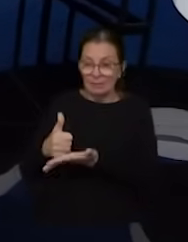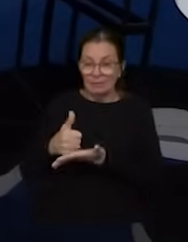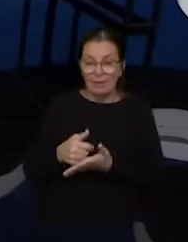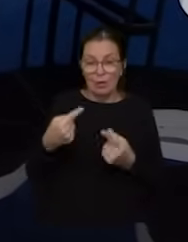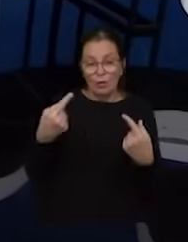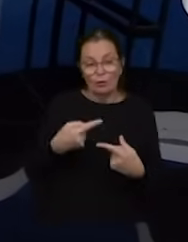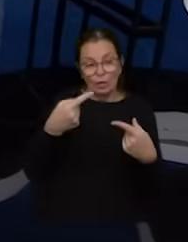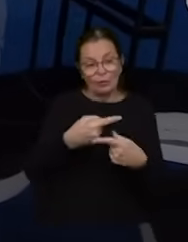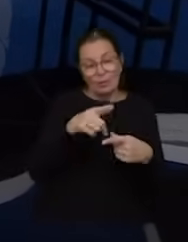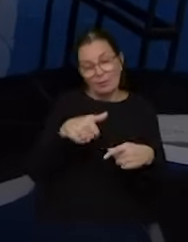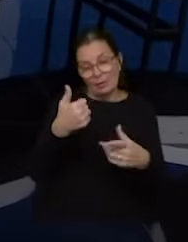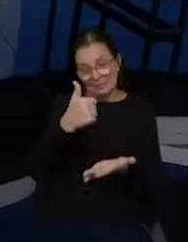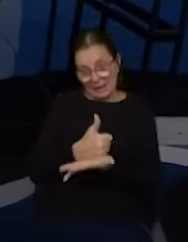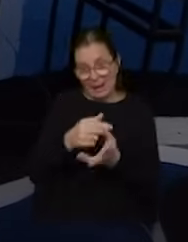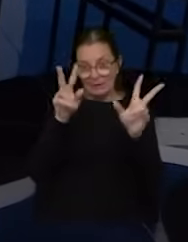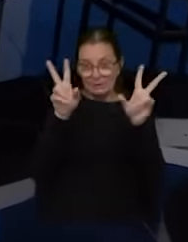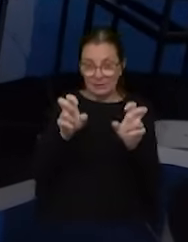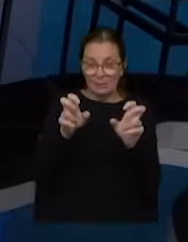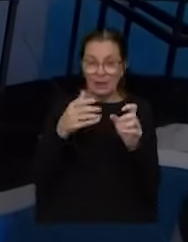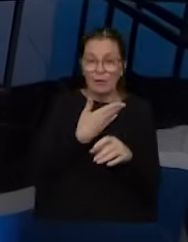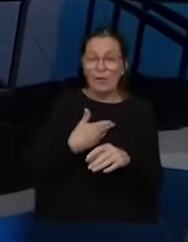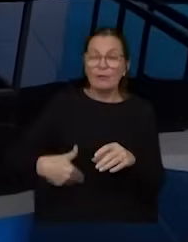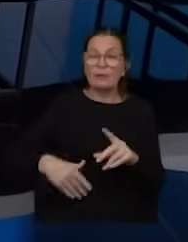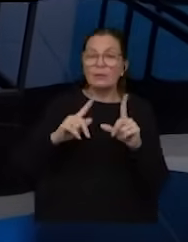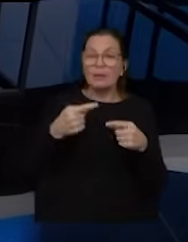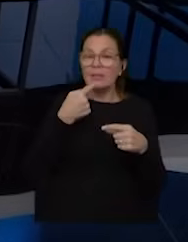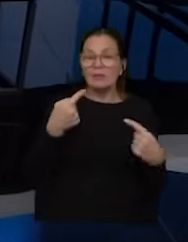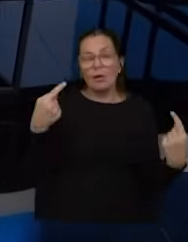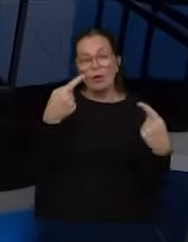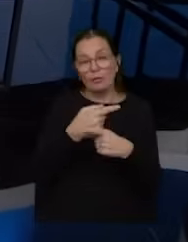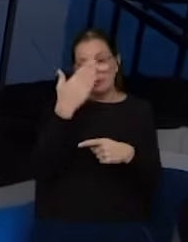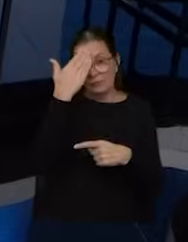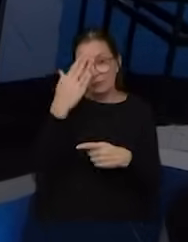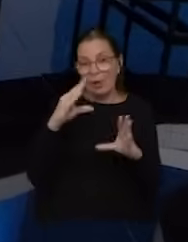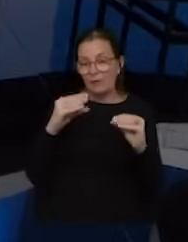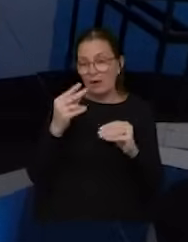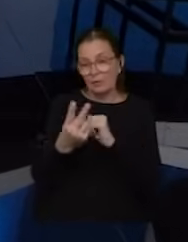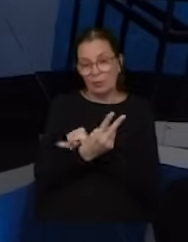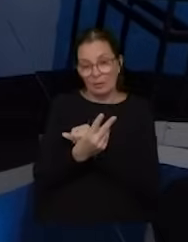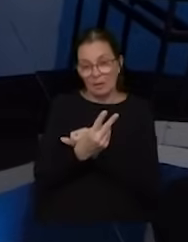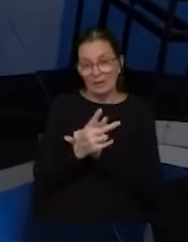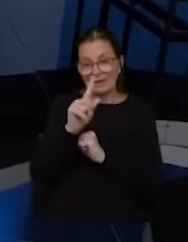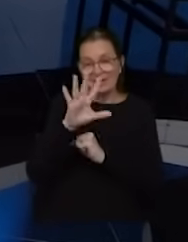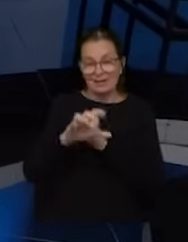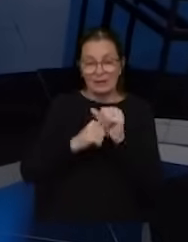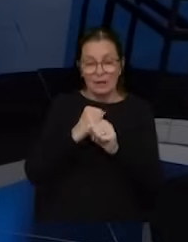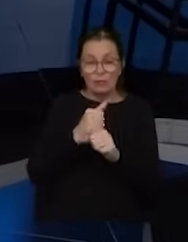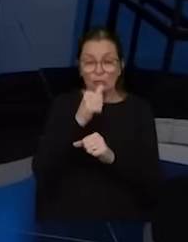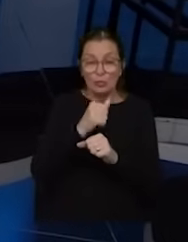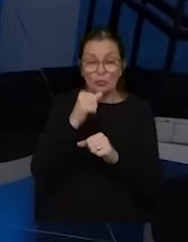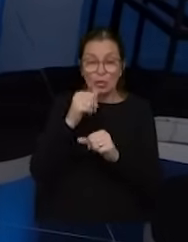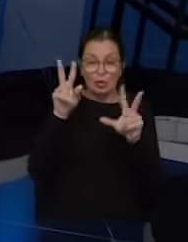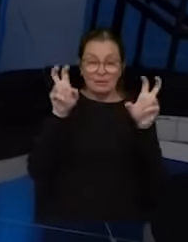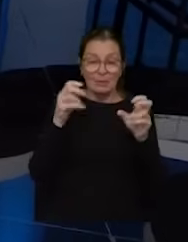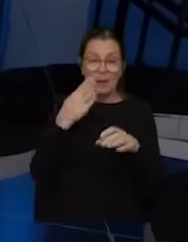y otro el tema está presente eh Y desde el gobierno también se lo acusa al frente amplio de que no puede hablar de seguridad porque en 15 años no solucionó el tema de hecho